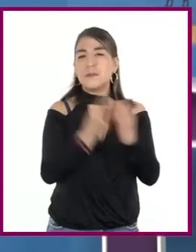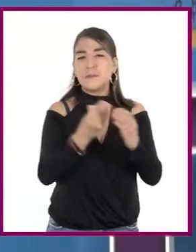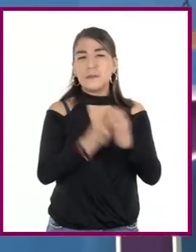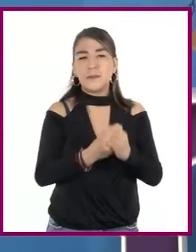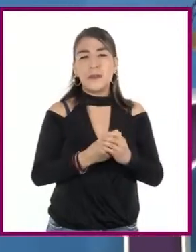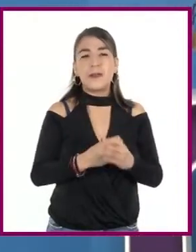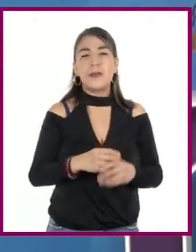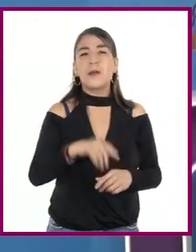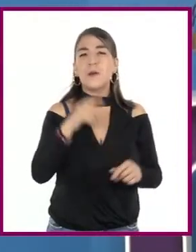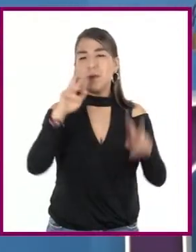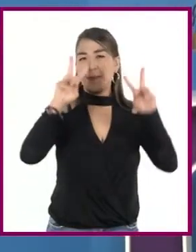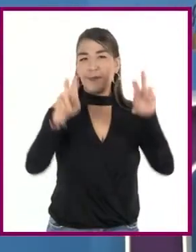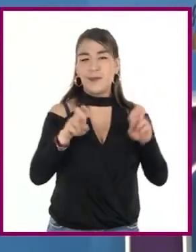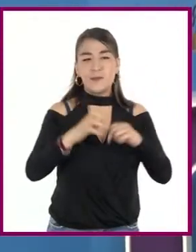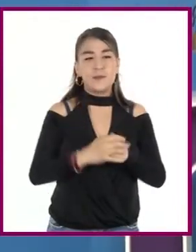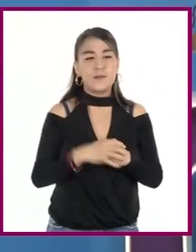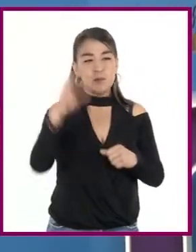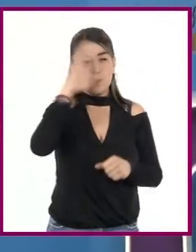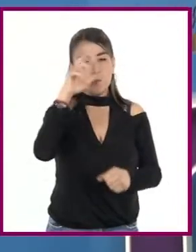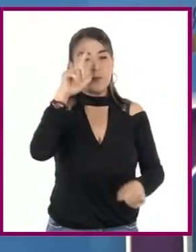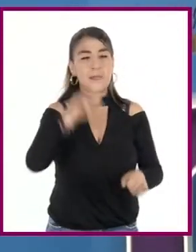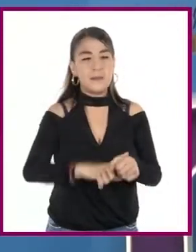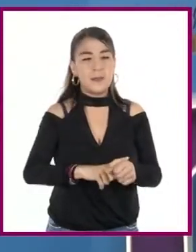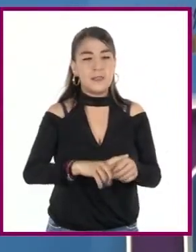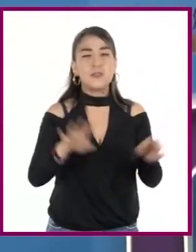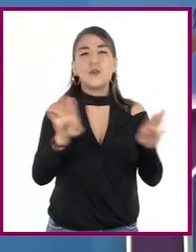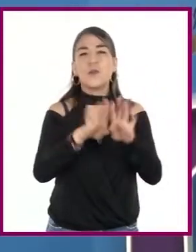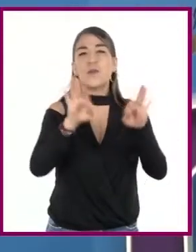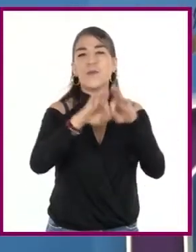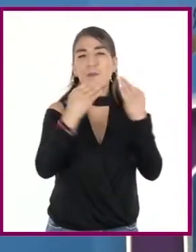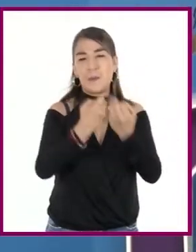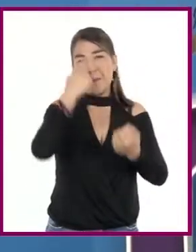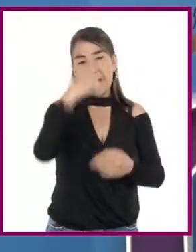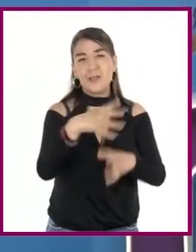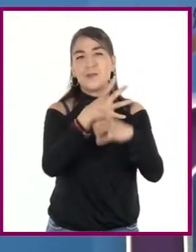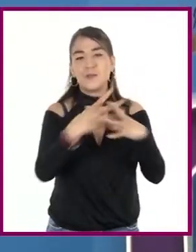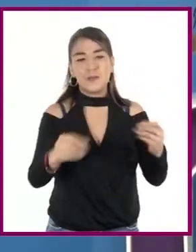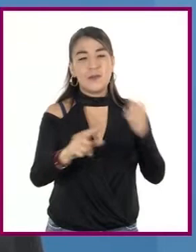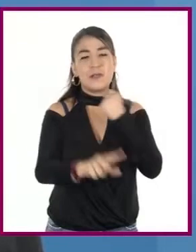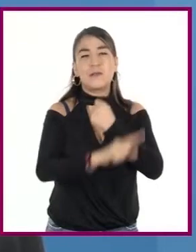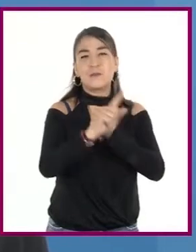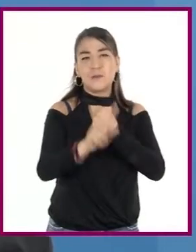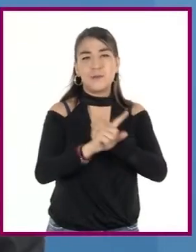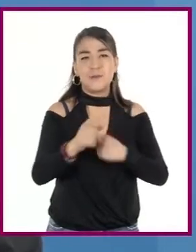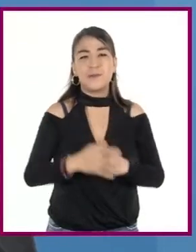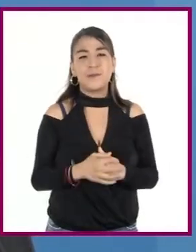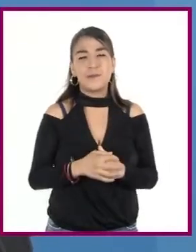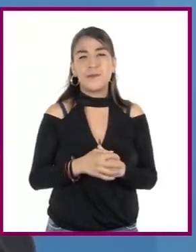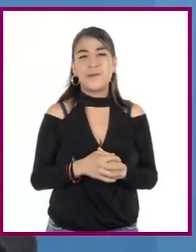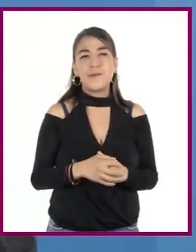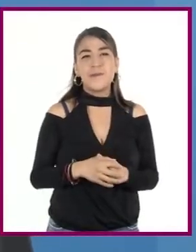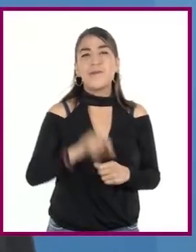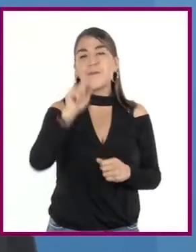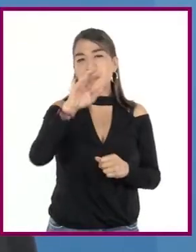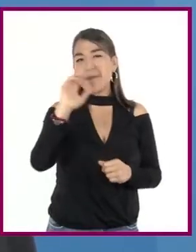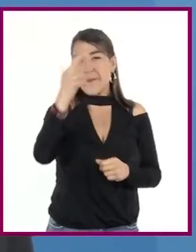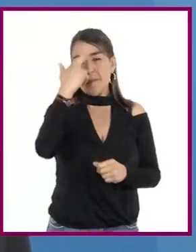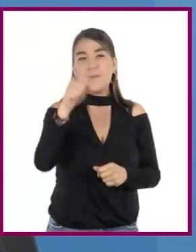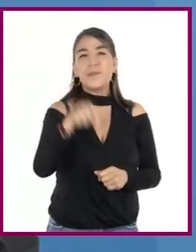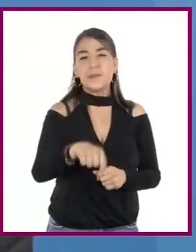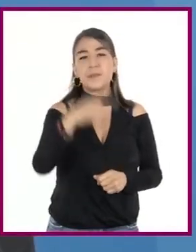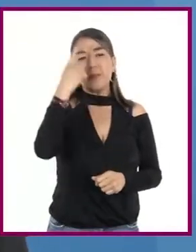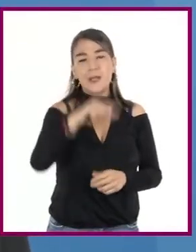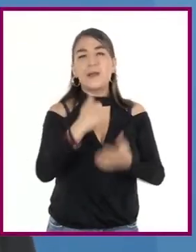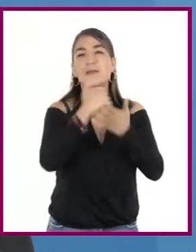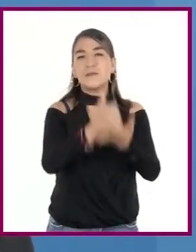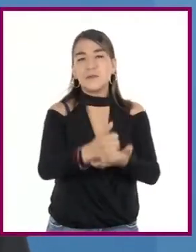ocasión lleva por título Cultura de Paz, una forma de solucionar los conflictos. Recuerden que este es un recurso